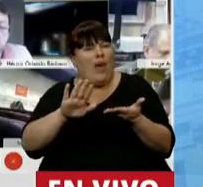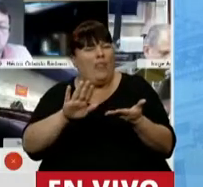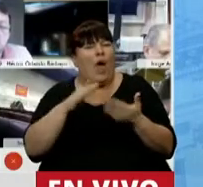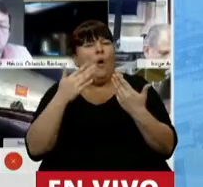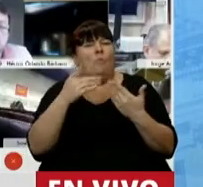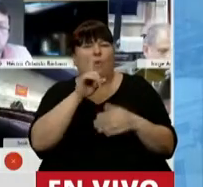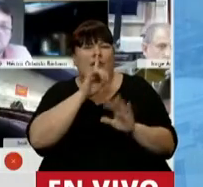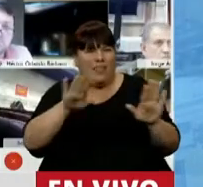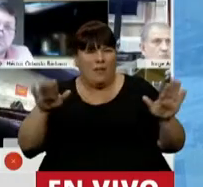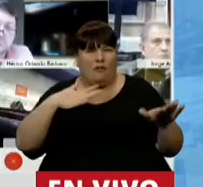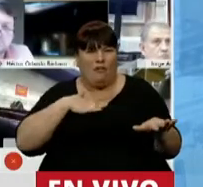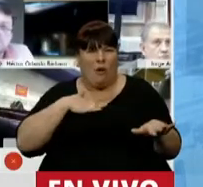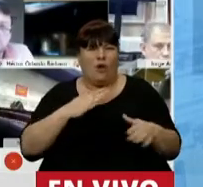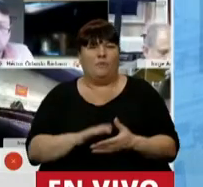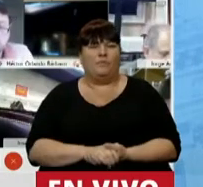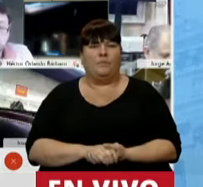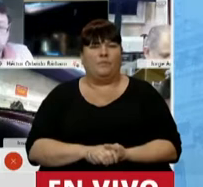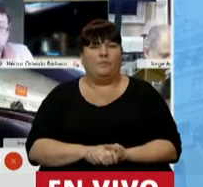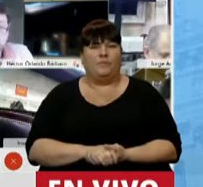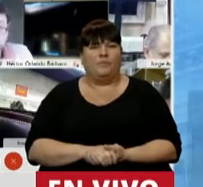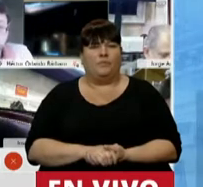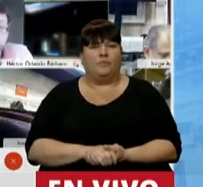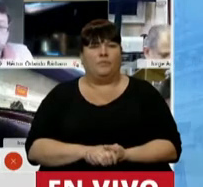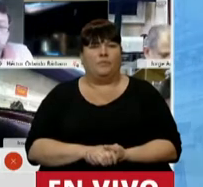¿Pueden hacer un poco de silencio, por favor?